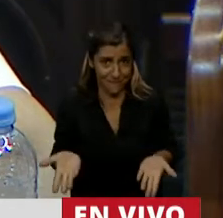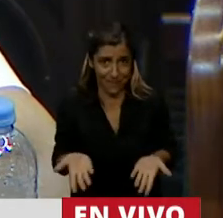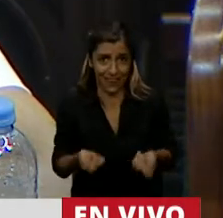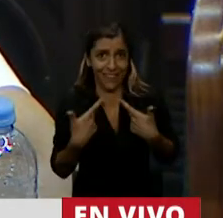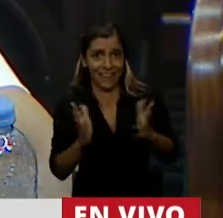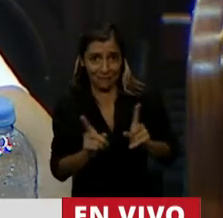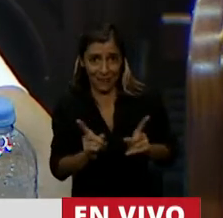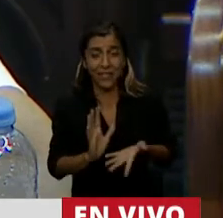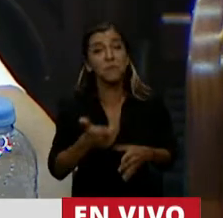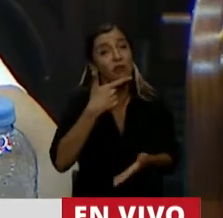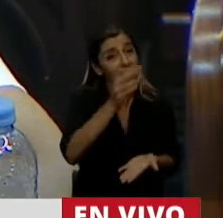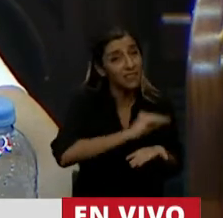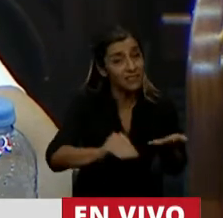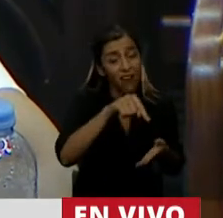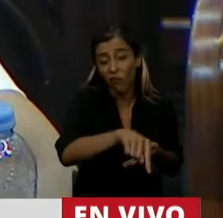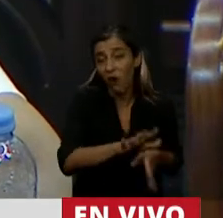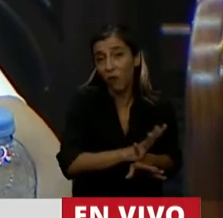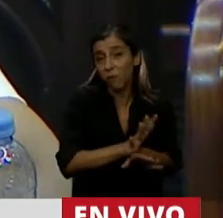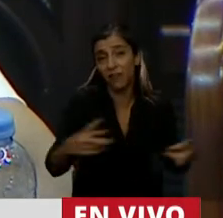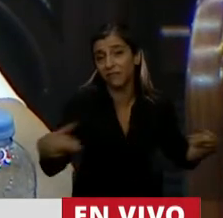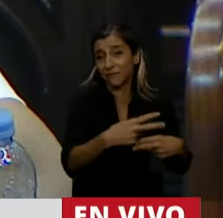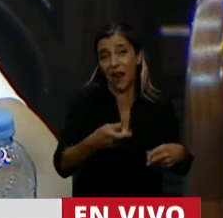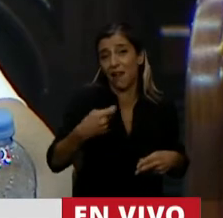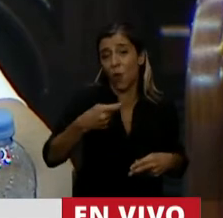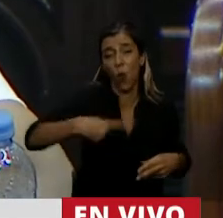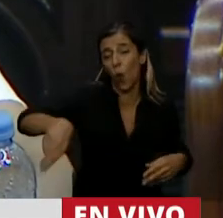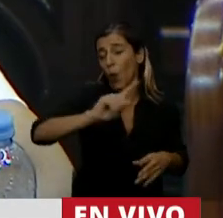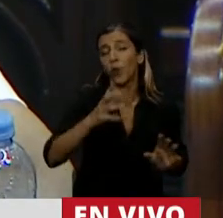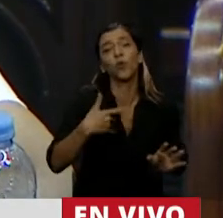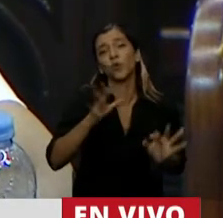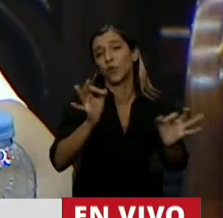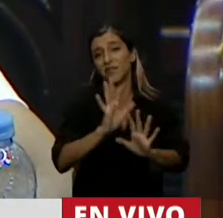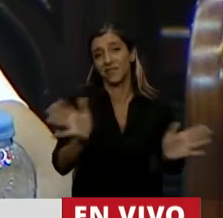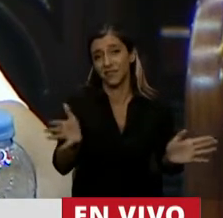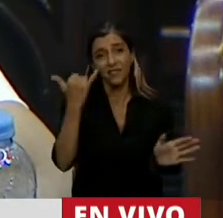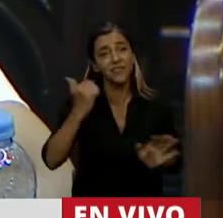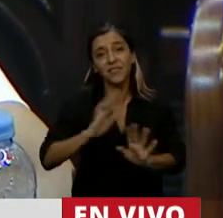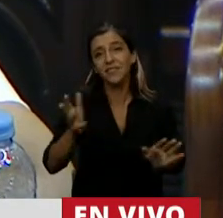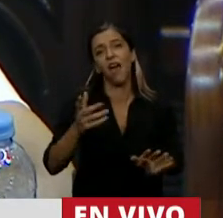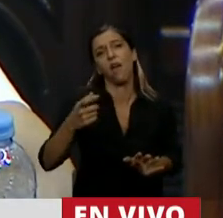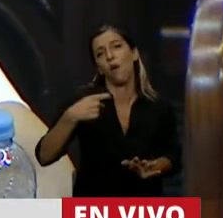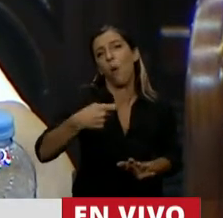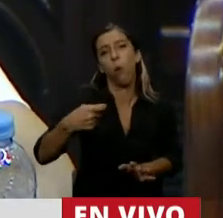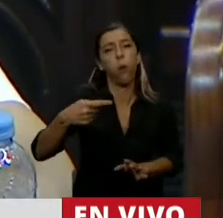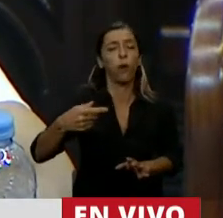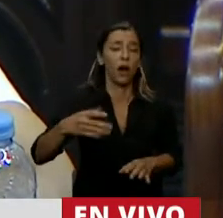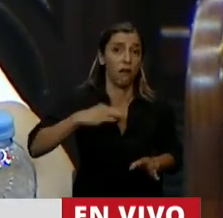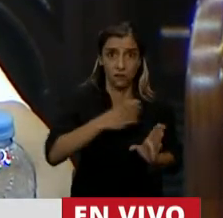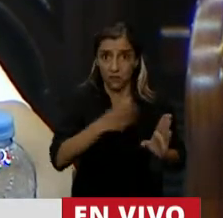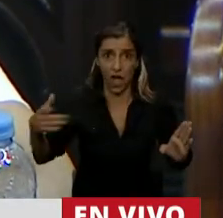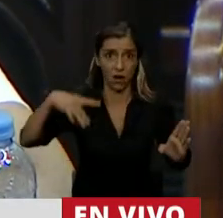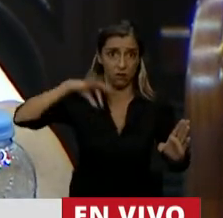Senado es el saqueo a los jubilados que claramente han visto perder mucho de sus ingresos durante este